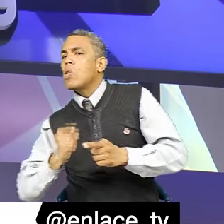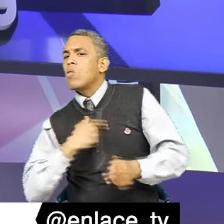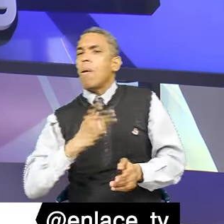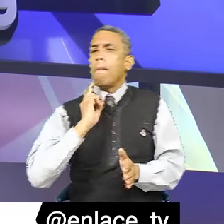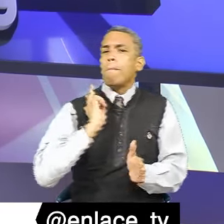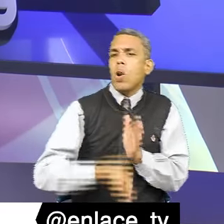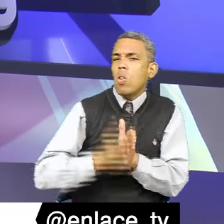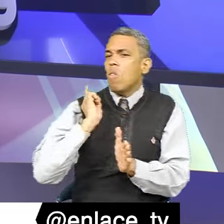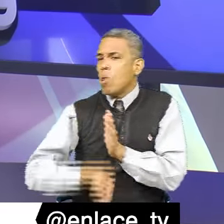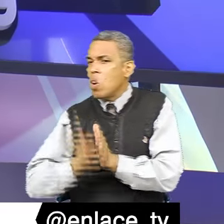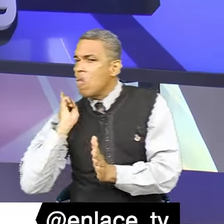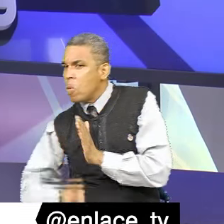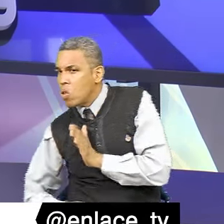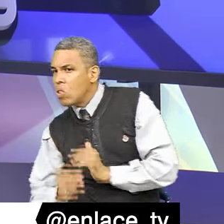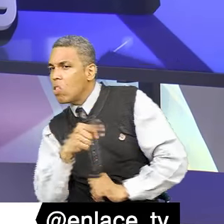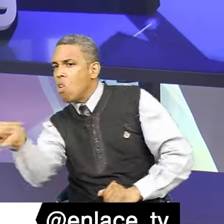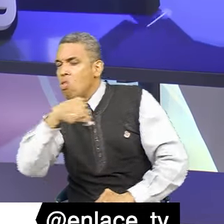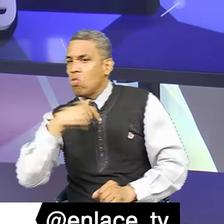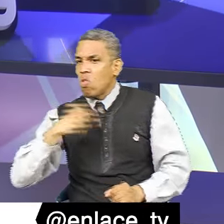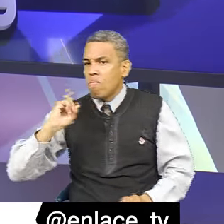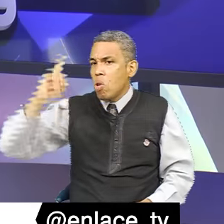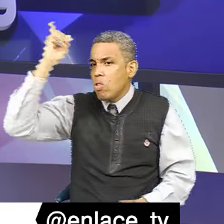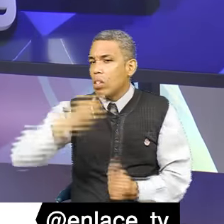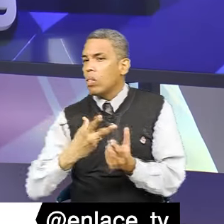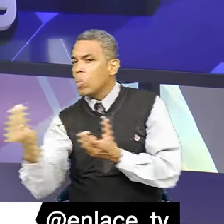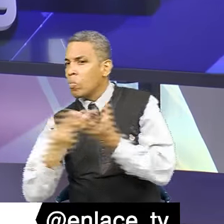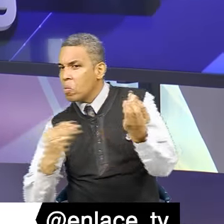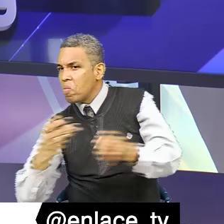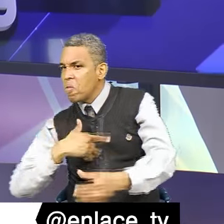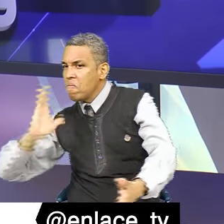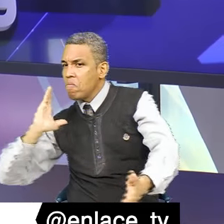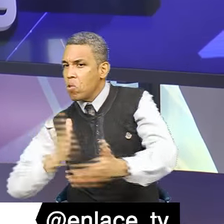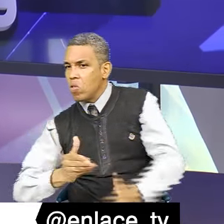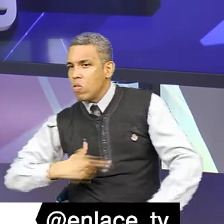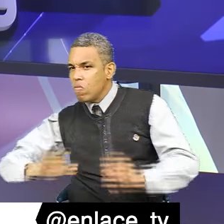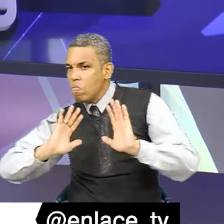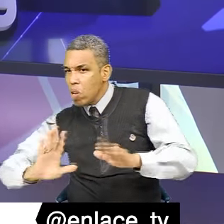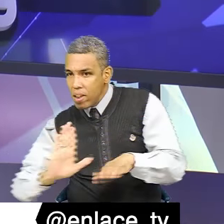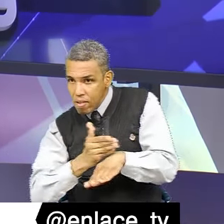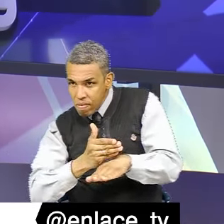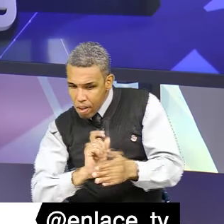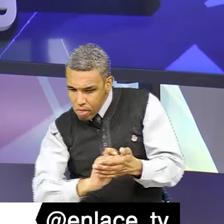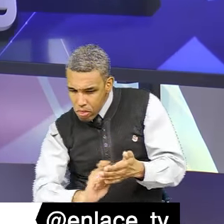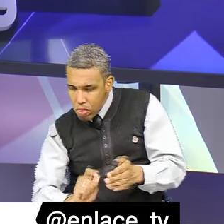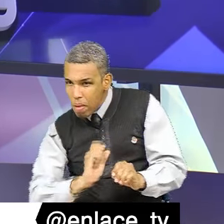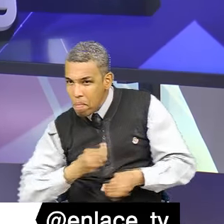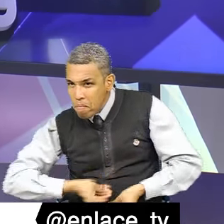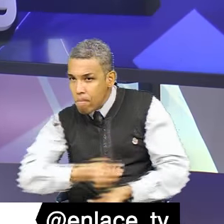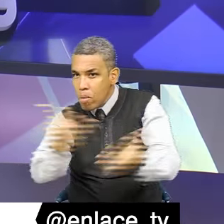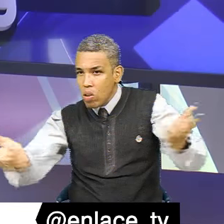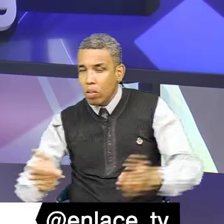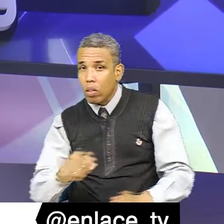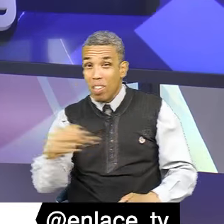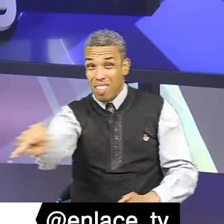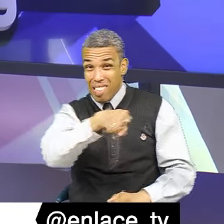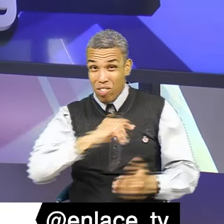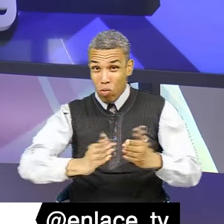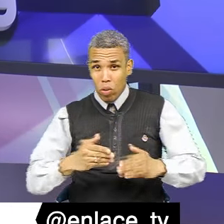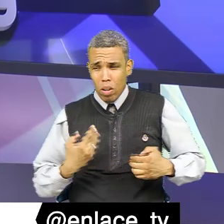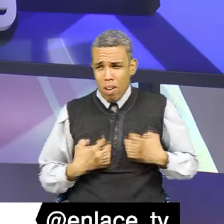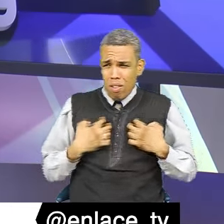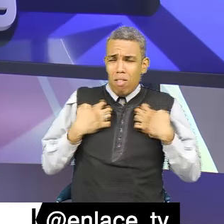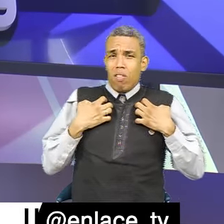país a diferentes representantes políticos y sociales. Invitó a la ciudadanía a no dejarse amedrantar y dijo el alto oficial que ya